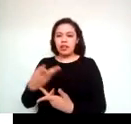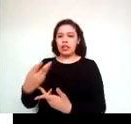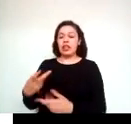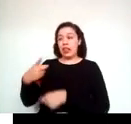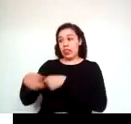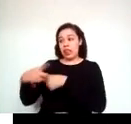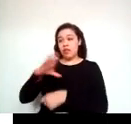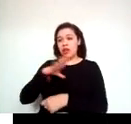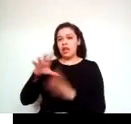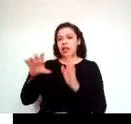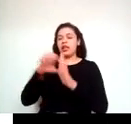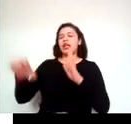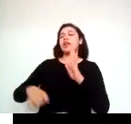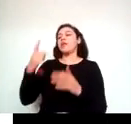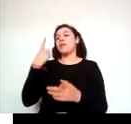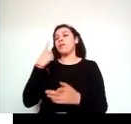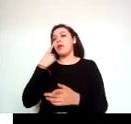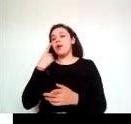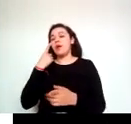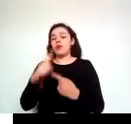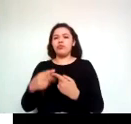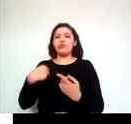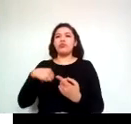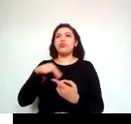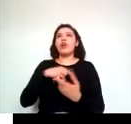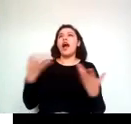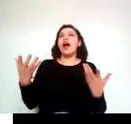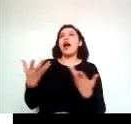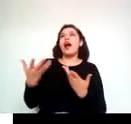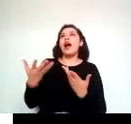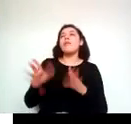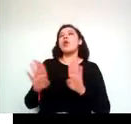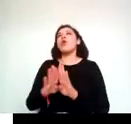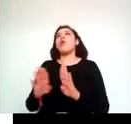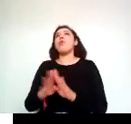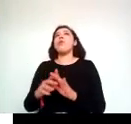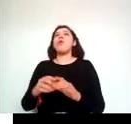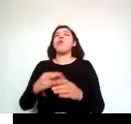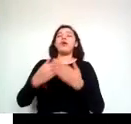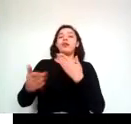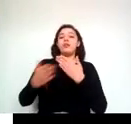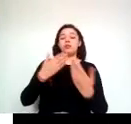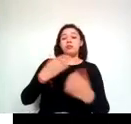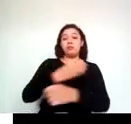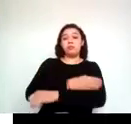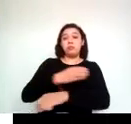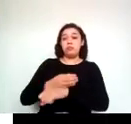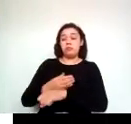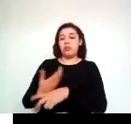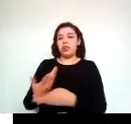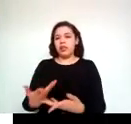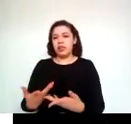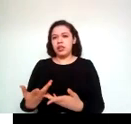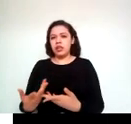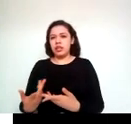Algunos ejemplos de esto puede ser que actuemos con o haciendo acciones para los colaboradores que les den descrédito, les